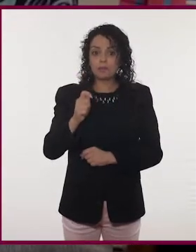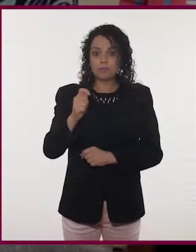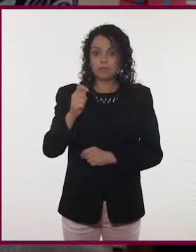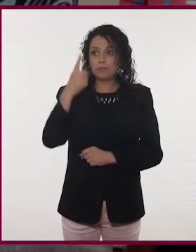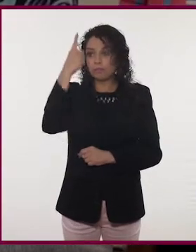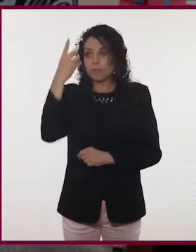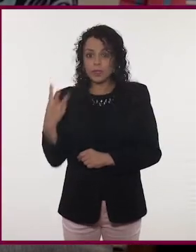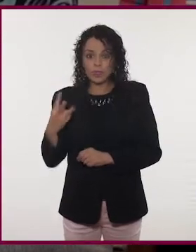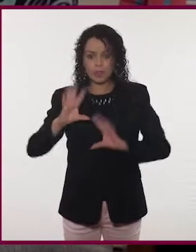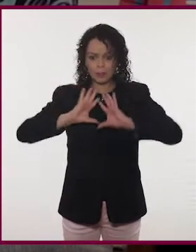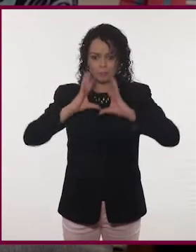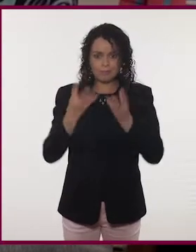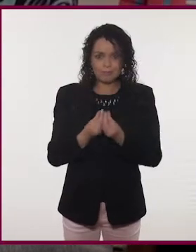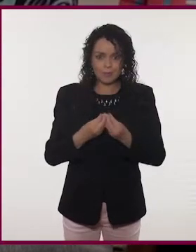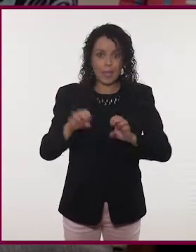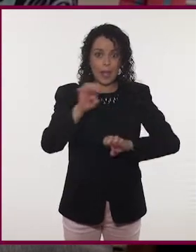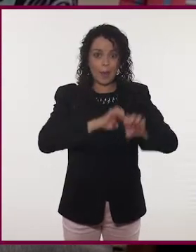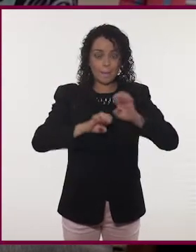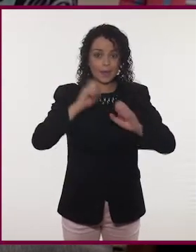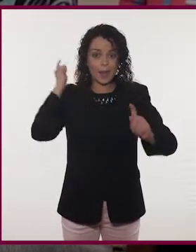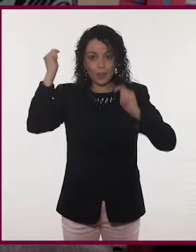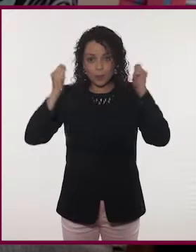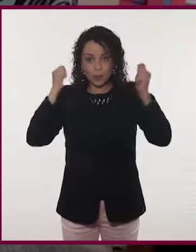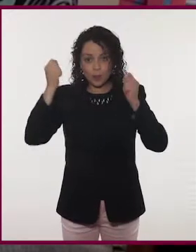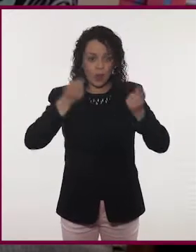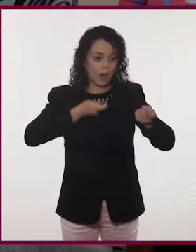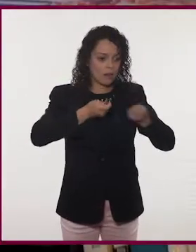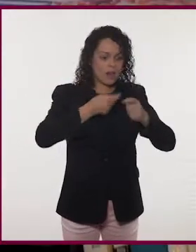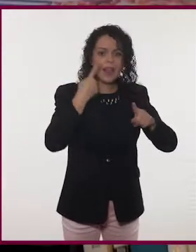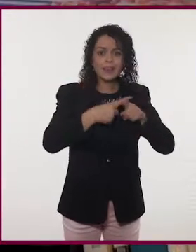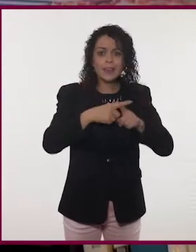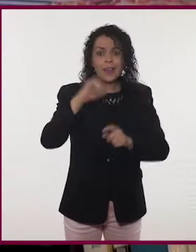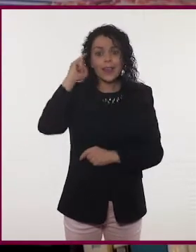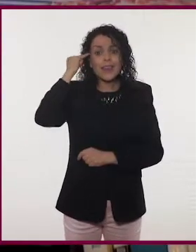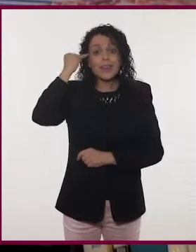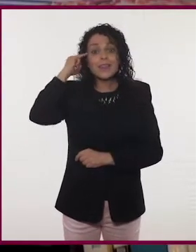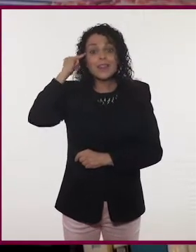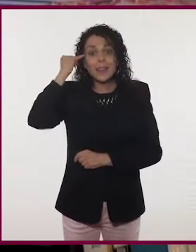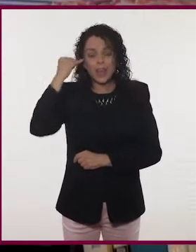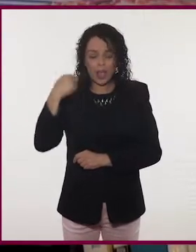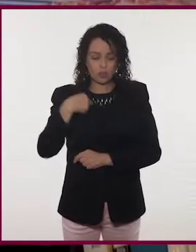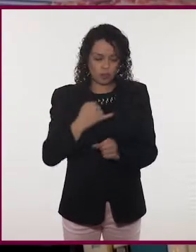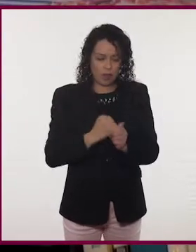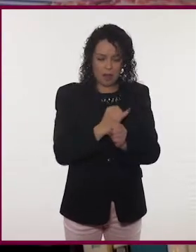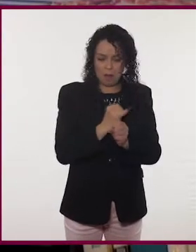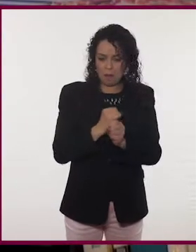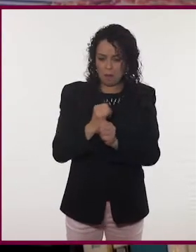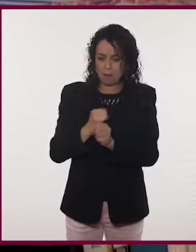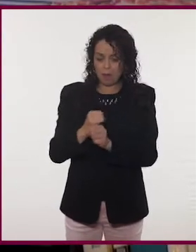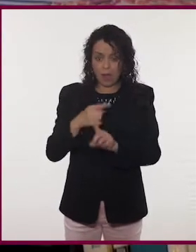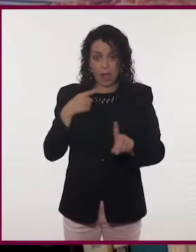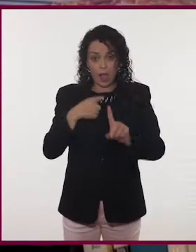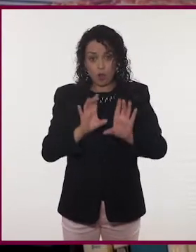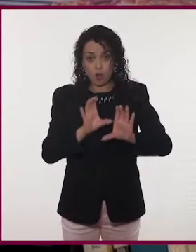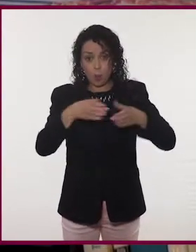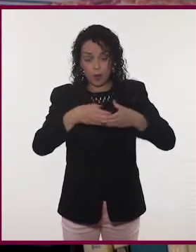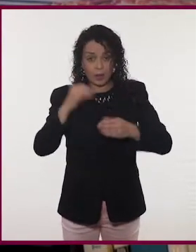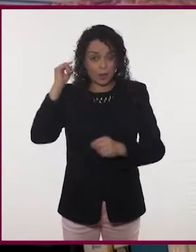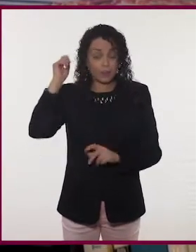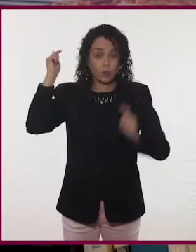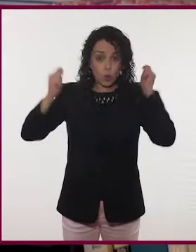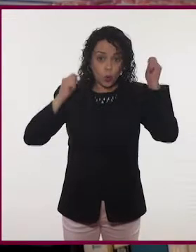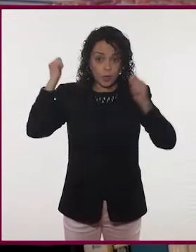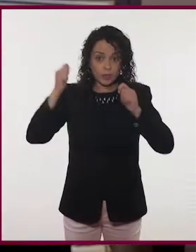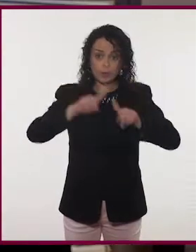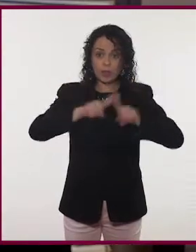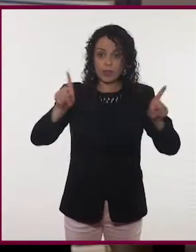del total de las empresas turísticas manejadas por indígenas. Lo que pude investigar es que en el turismo comunitario, a diferencia